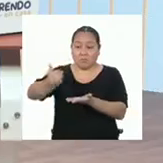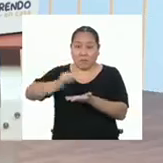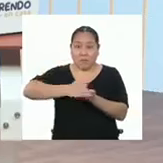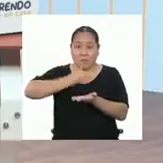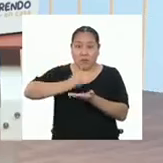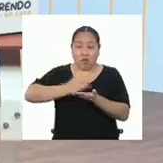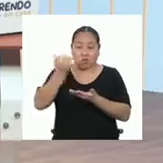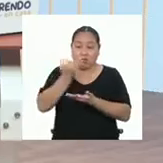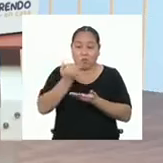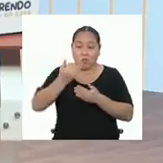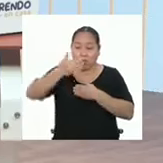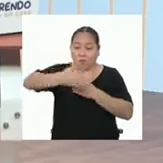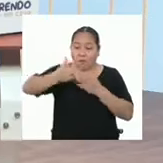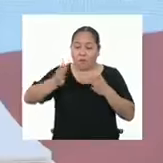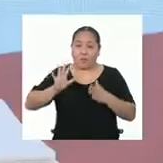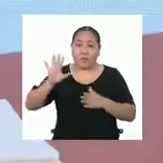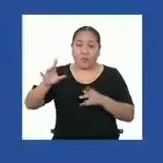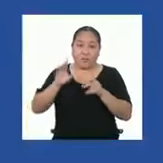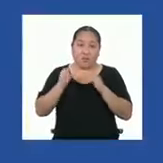A ver, a ver